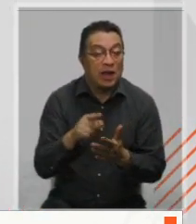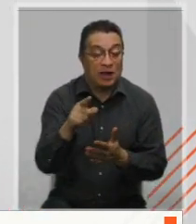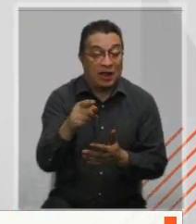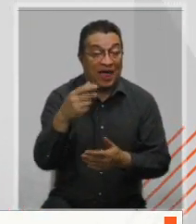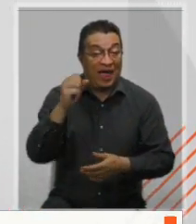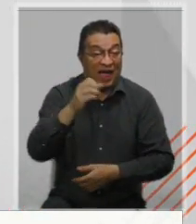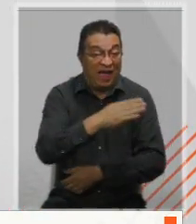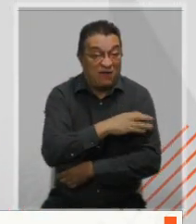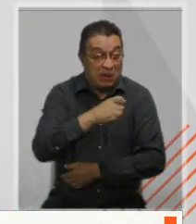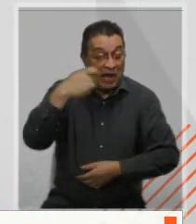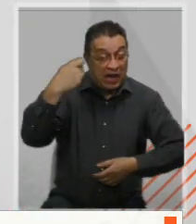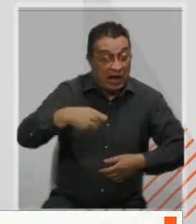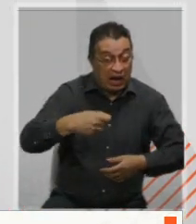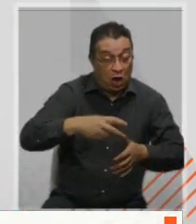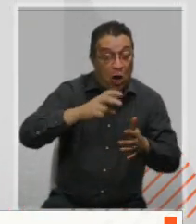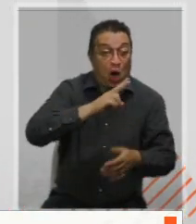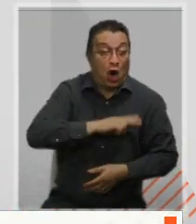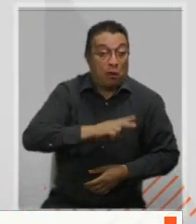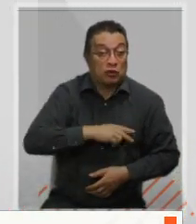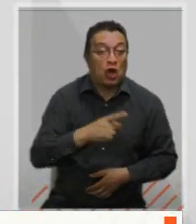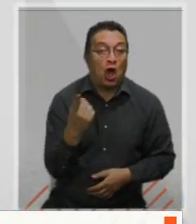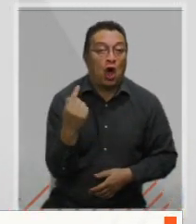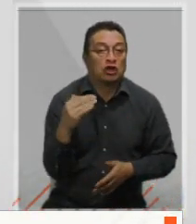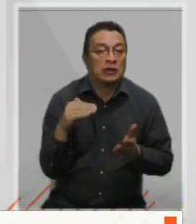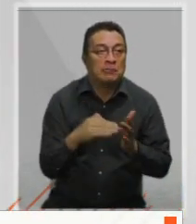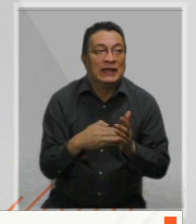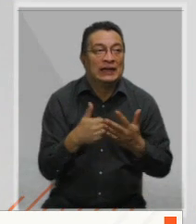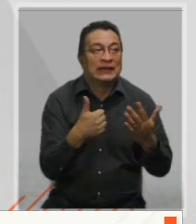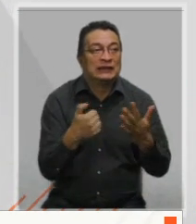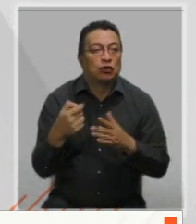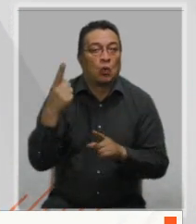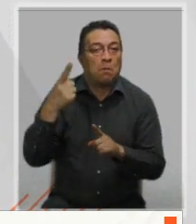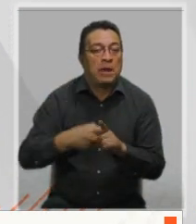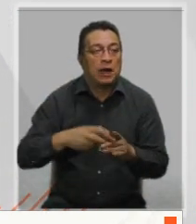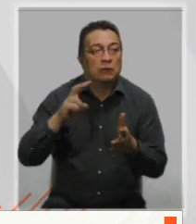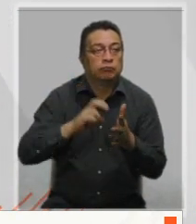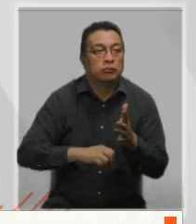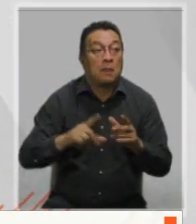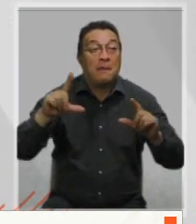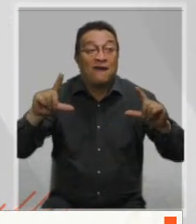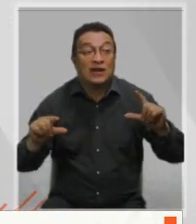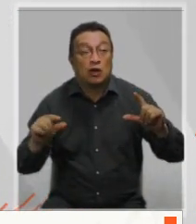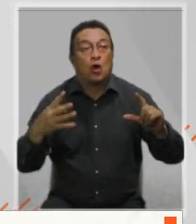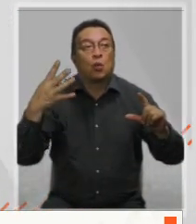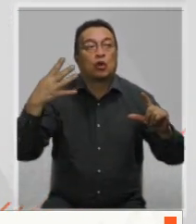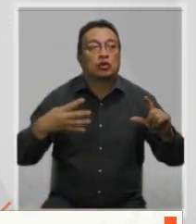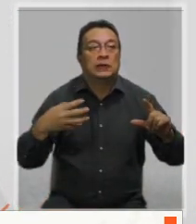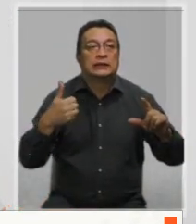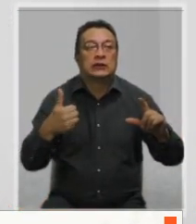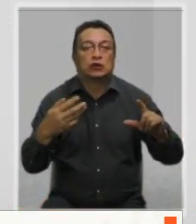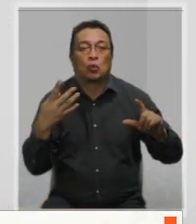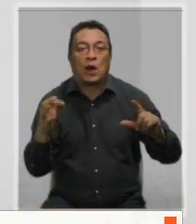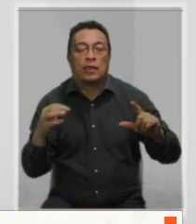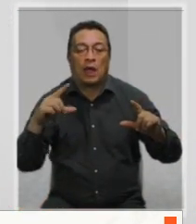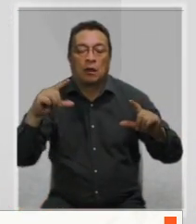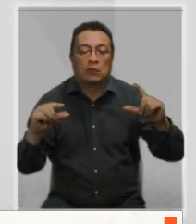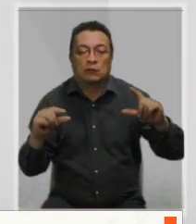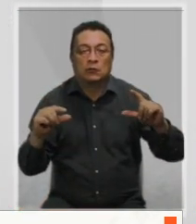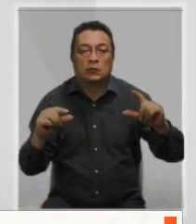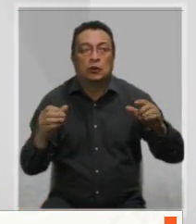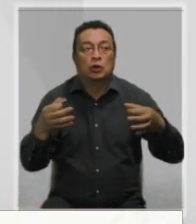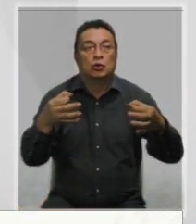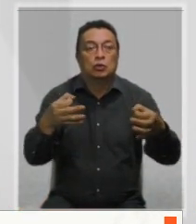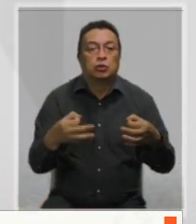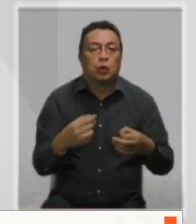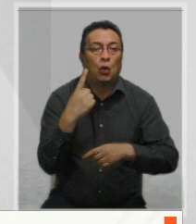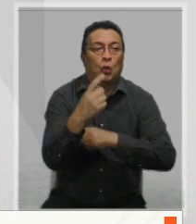más cara, la comisión le sale 11.600 pesos al mes. En la más barata, 4.640. Si hacemos el cálculo a